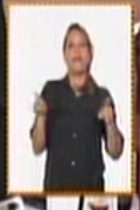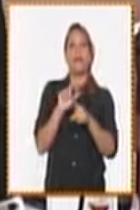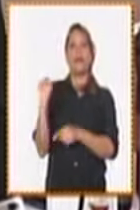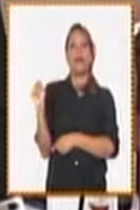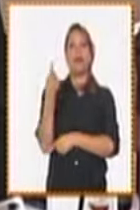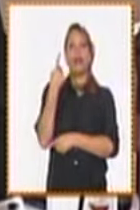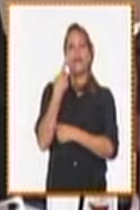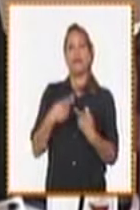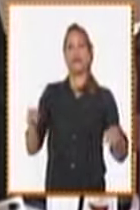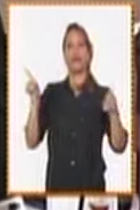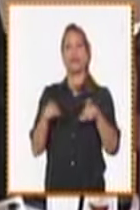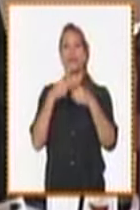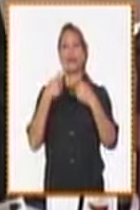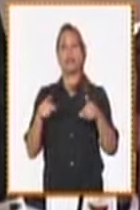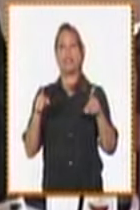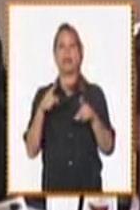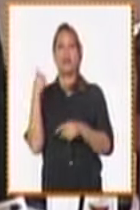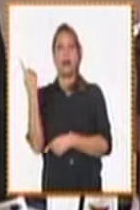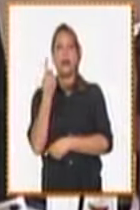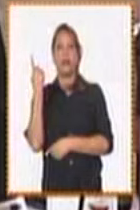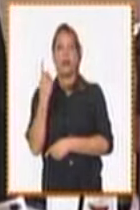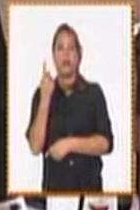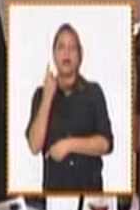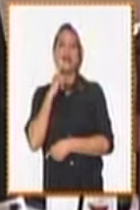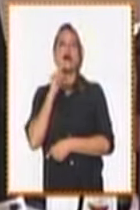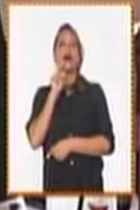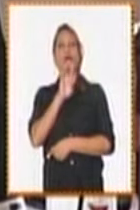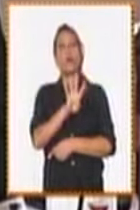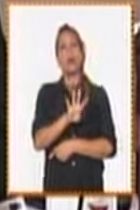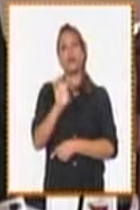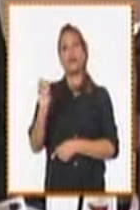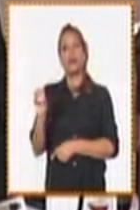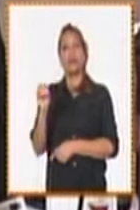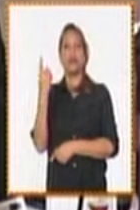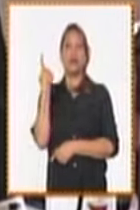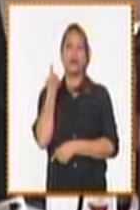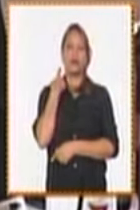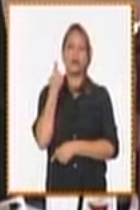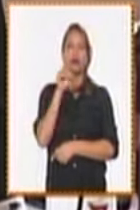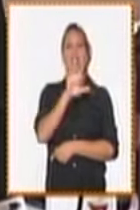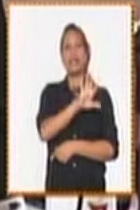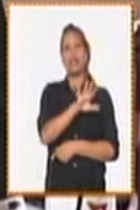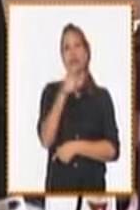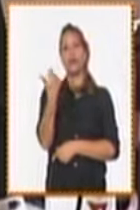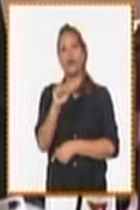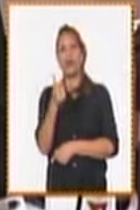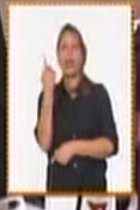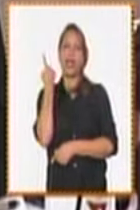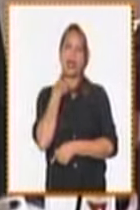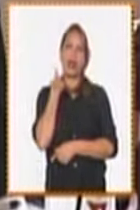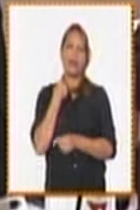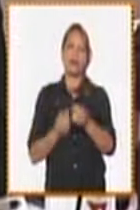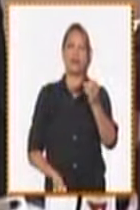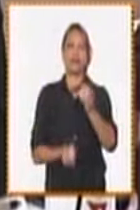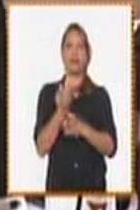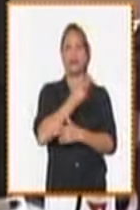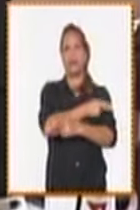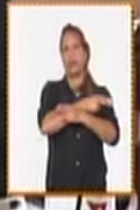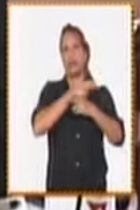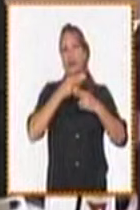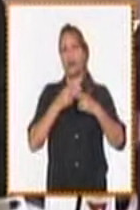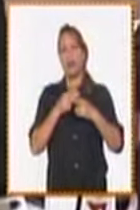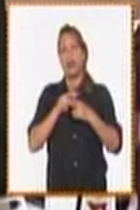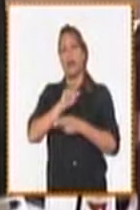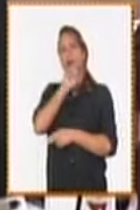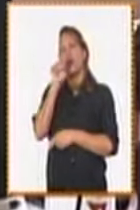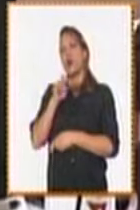himno, casi a la luz, a la puerta de sus 400, de sus 510 años de historia. ¿Cómo se